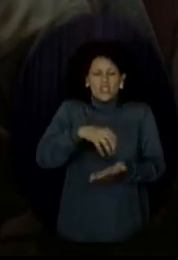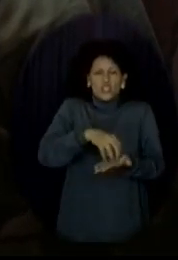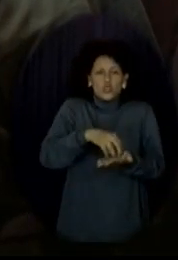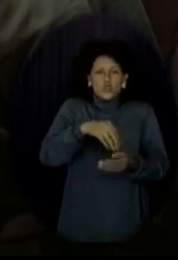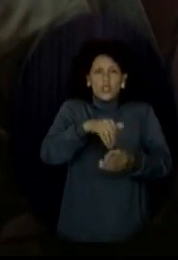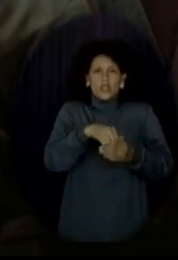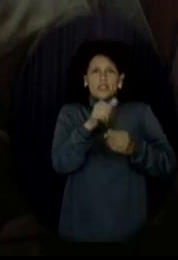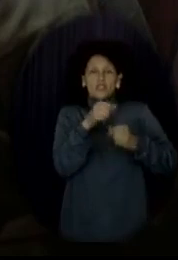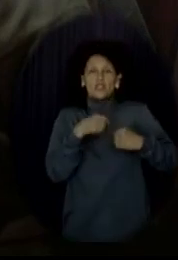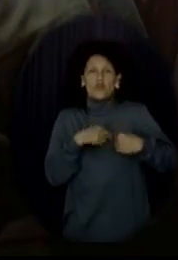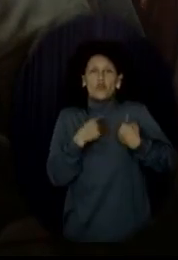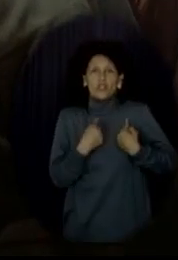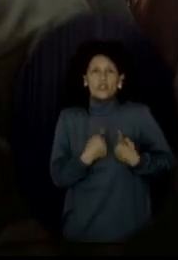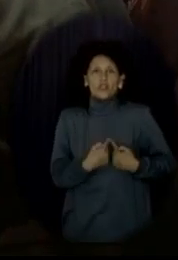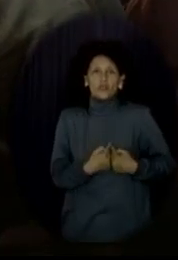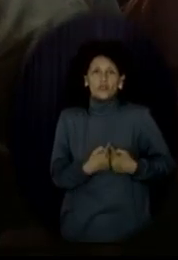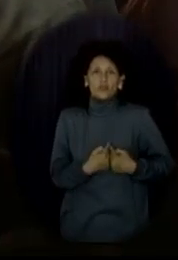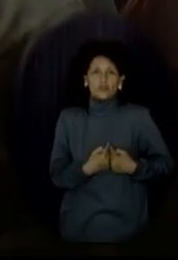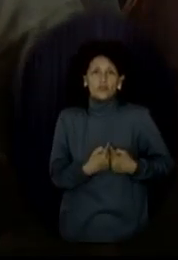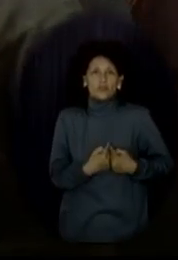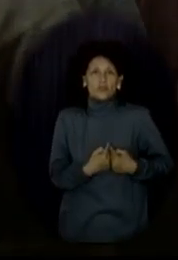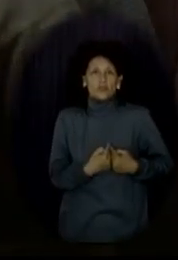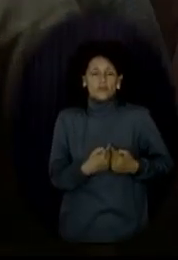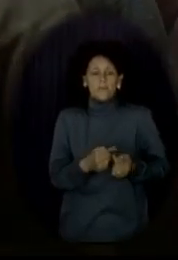¿Por qué tienen dudas en su corazón?